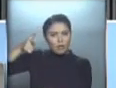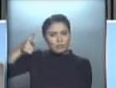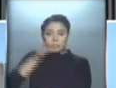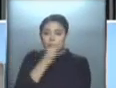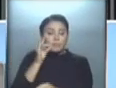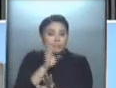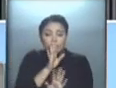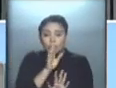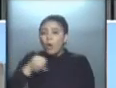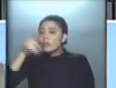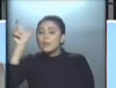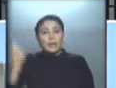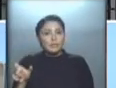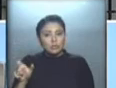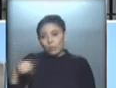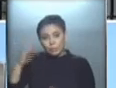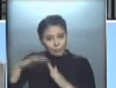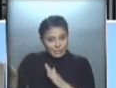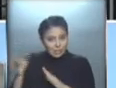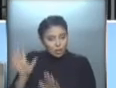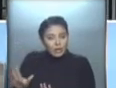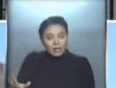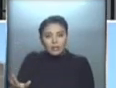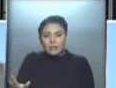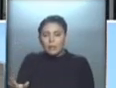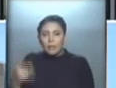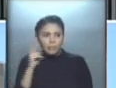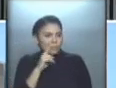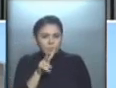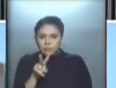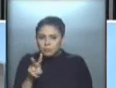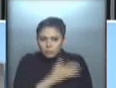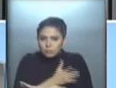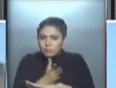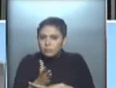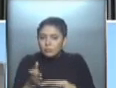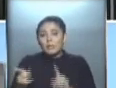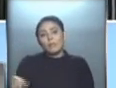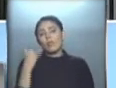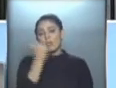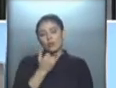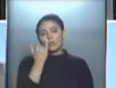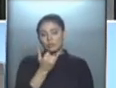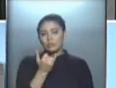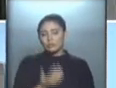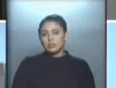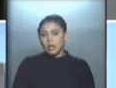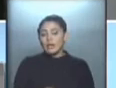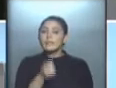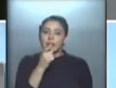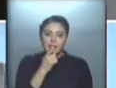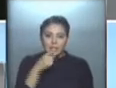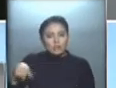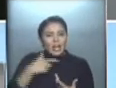palabras uno de las personas uno de los vecinos que estaban aquí pudo ver esta secuencia y pudo decir por supuesto que si bien